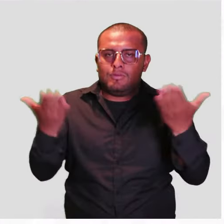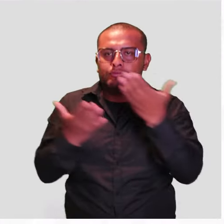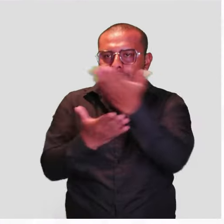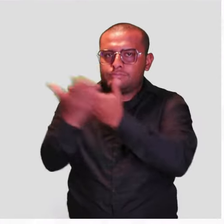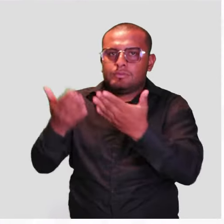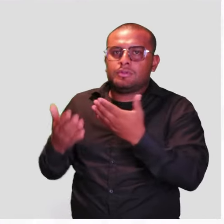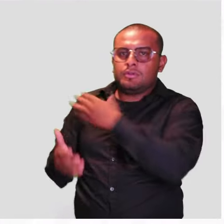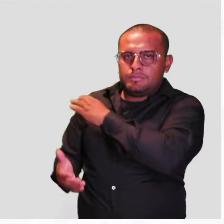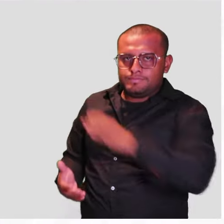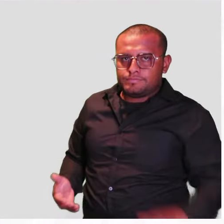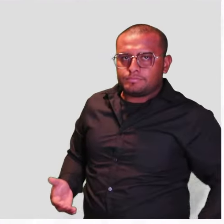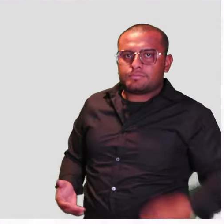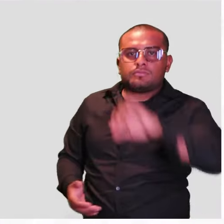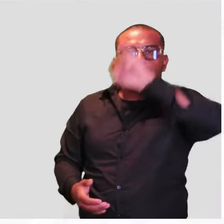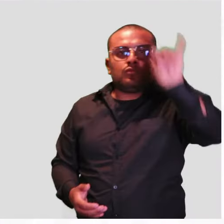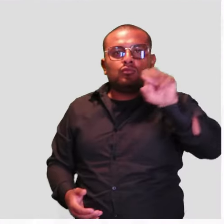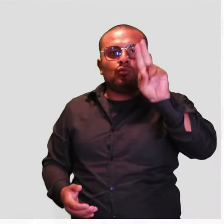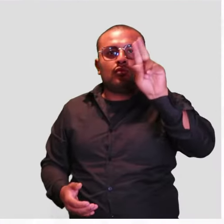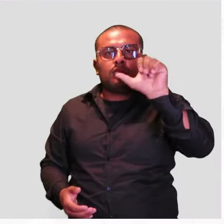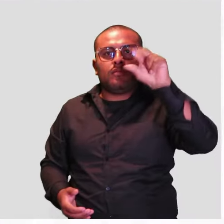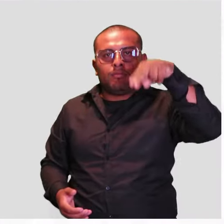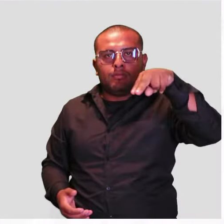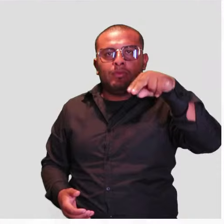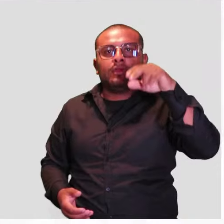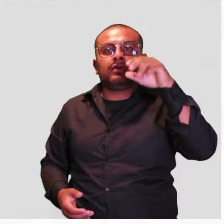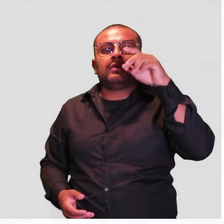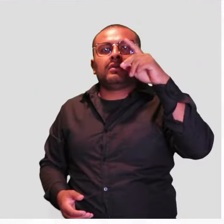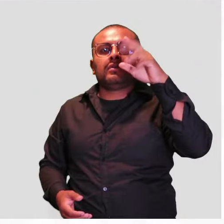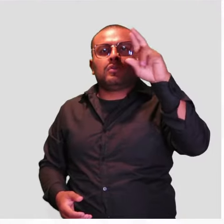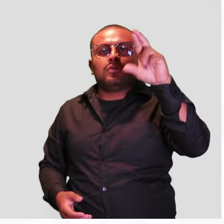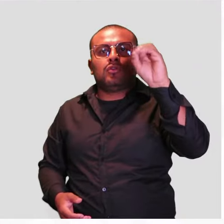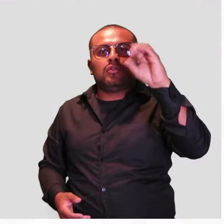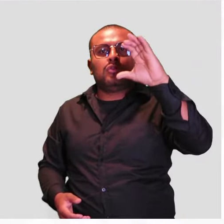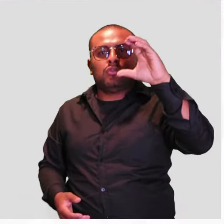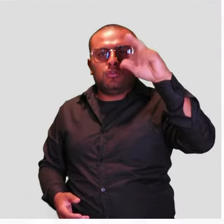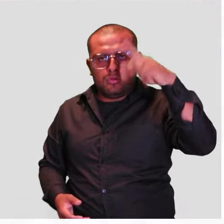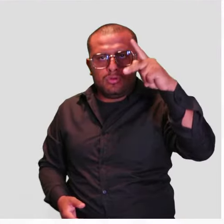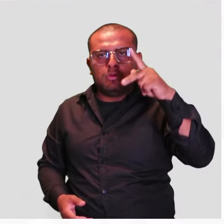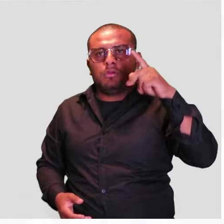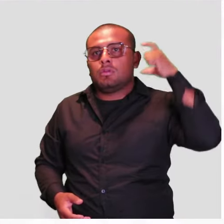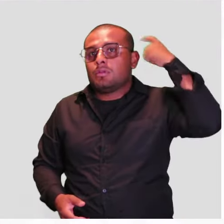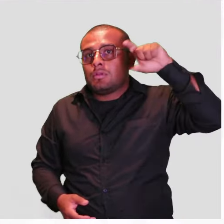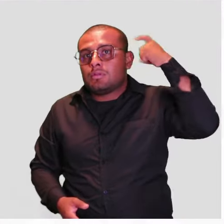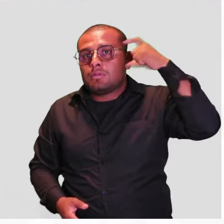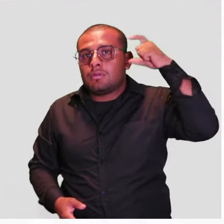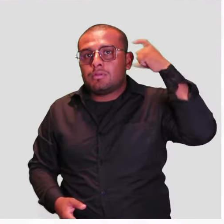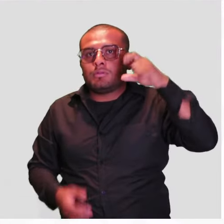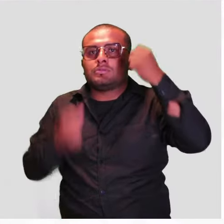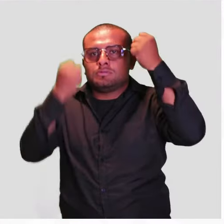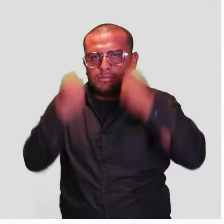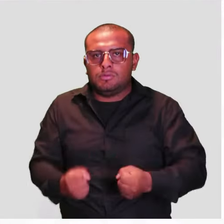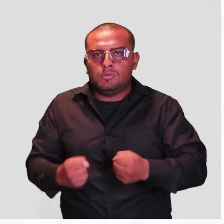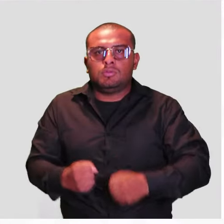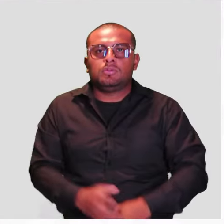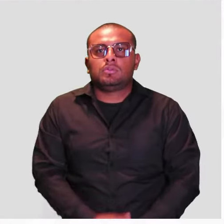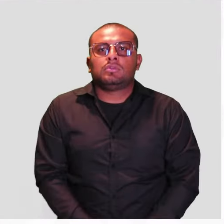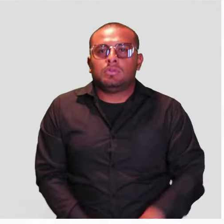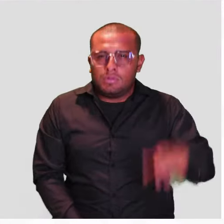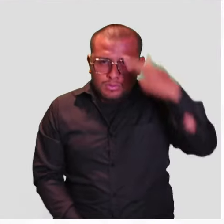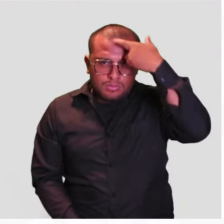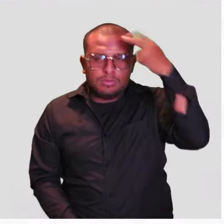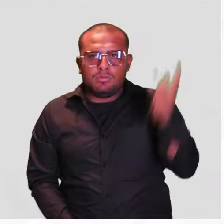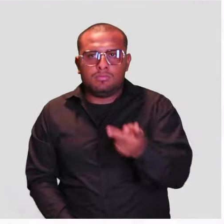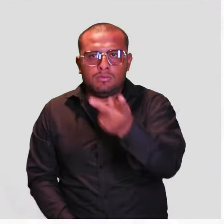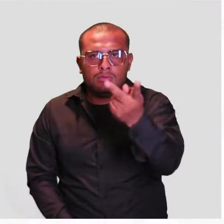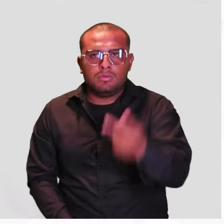candidato Juan Rock por Querétaro Seguro. Candidato, le recuerdo el planteamiento. ¿Qué propuestas o estrategias